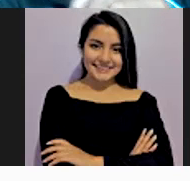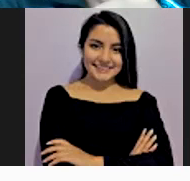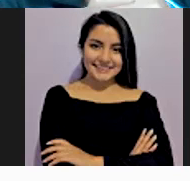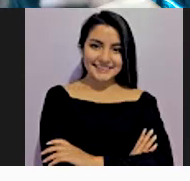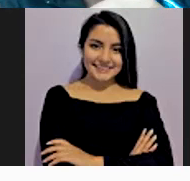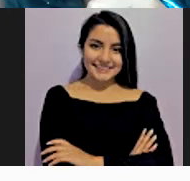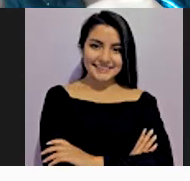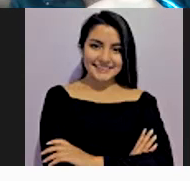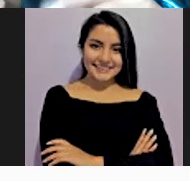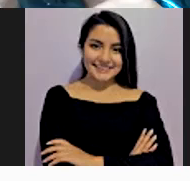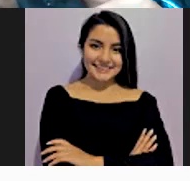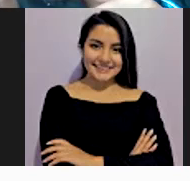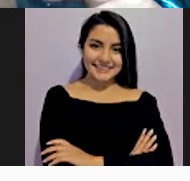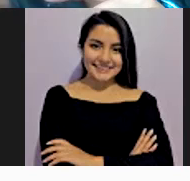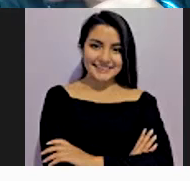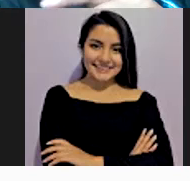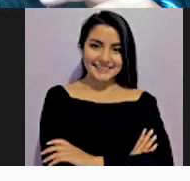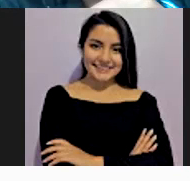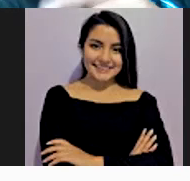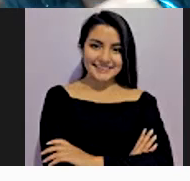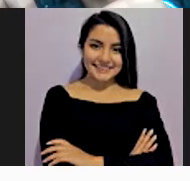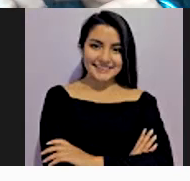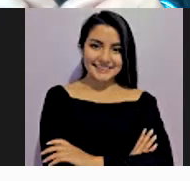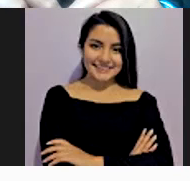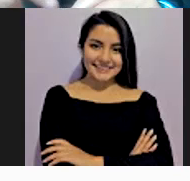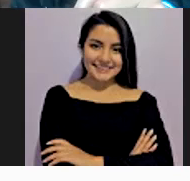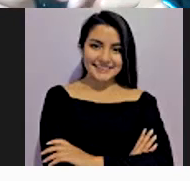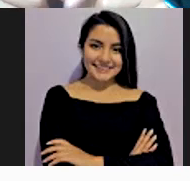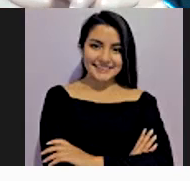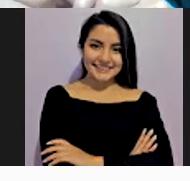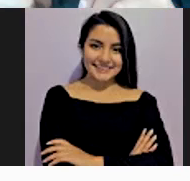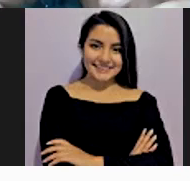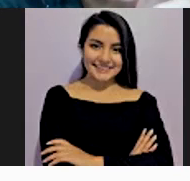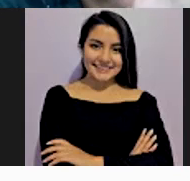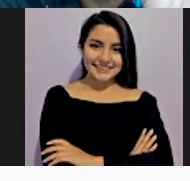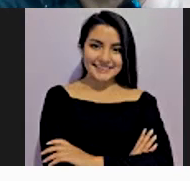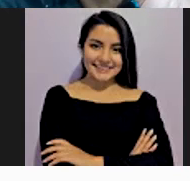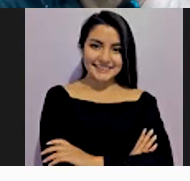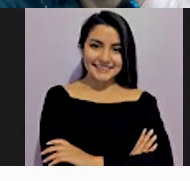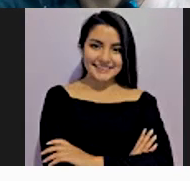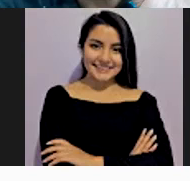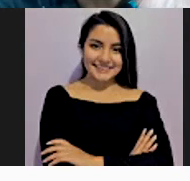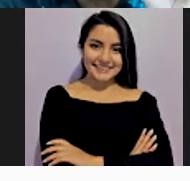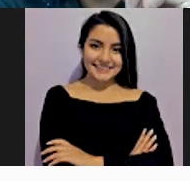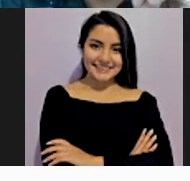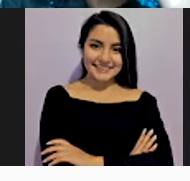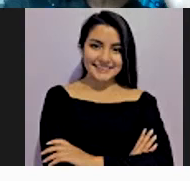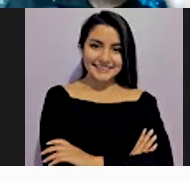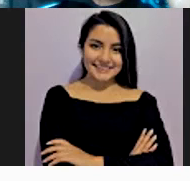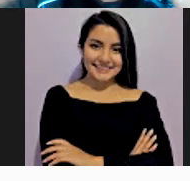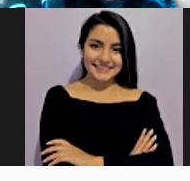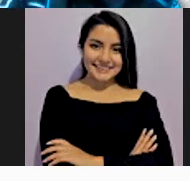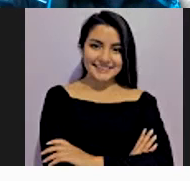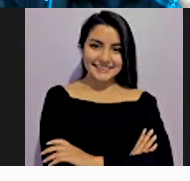tener mayor energía cinética, ¿no es cierto? Ciertos tramos, y otros tramos más agua, en este caso uniforme y todo lo demás. Pero